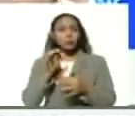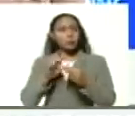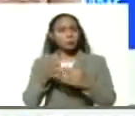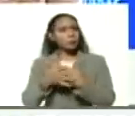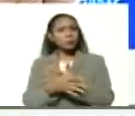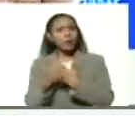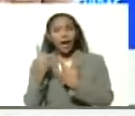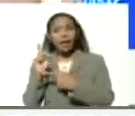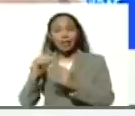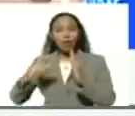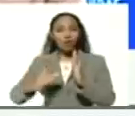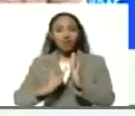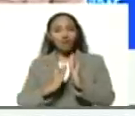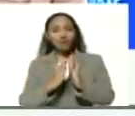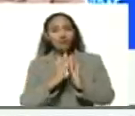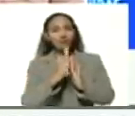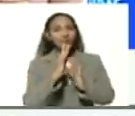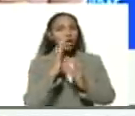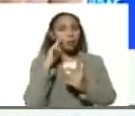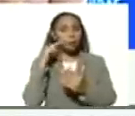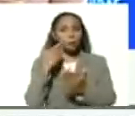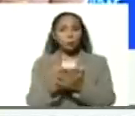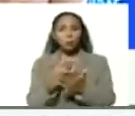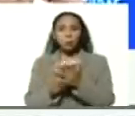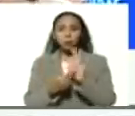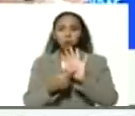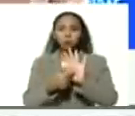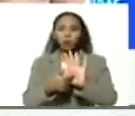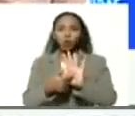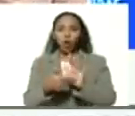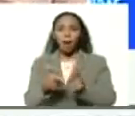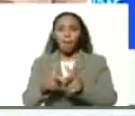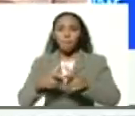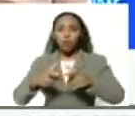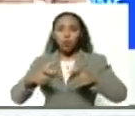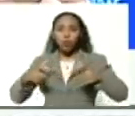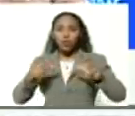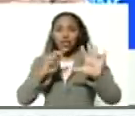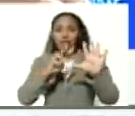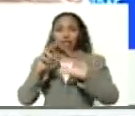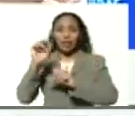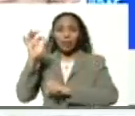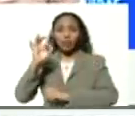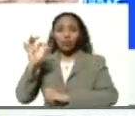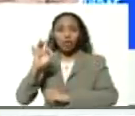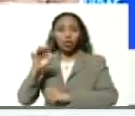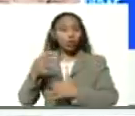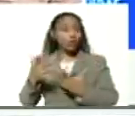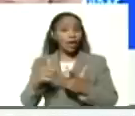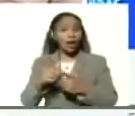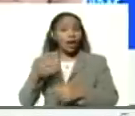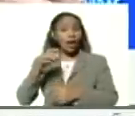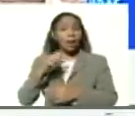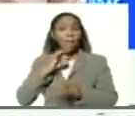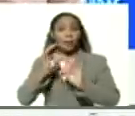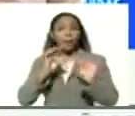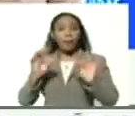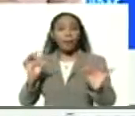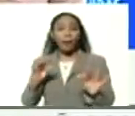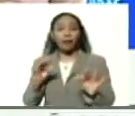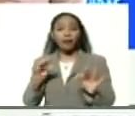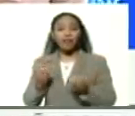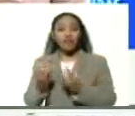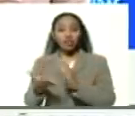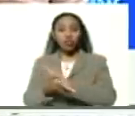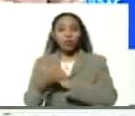a esas curvas que están demostrando aumento del 70% de la tasa de contagio y aumento